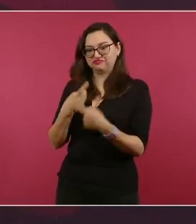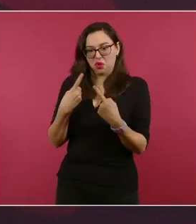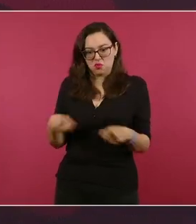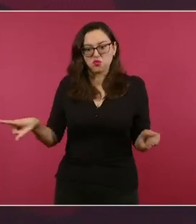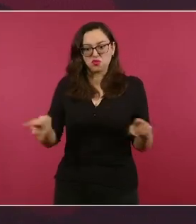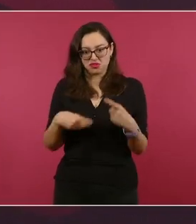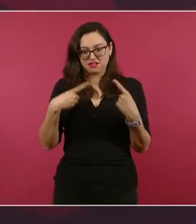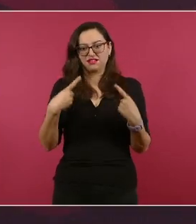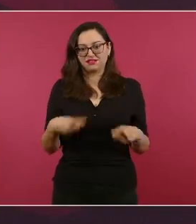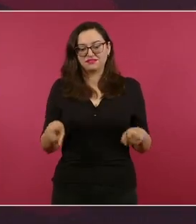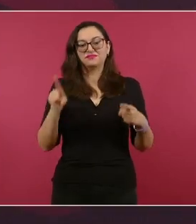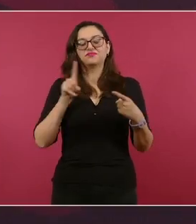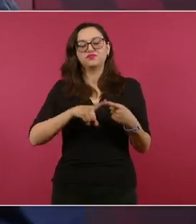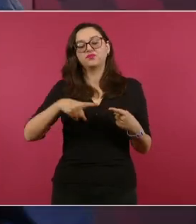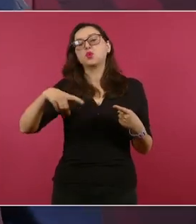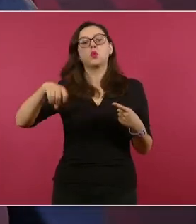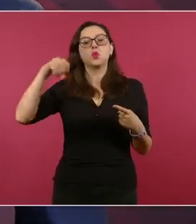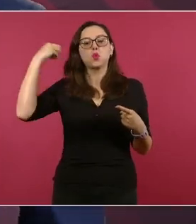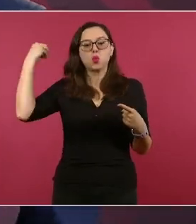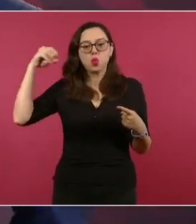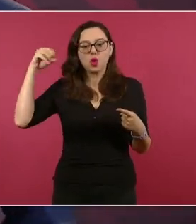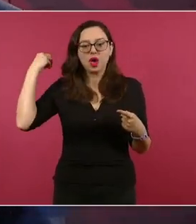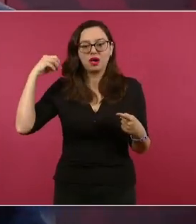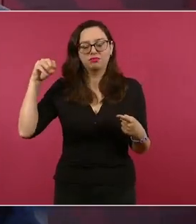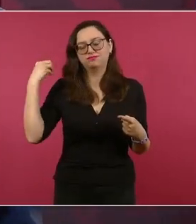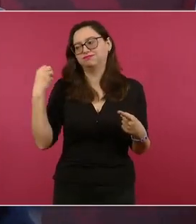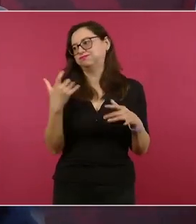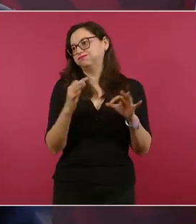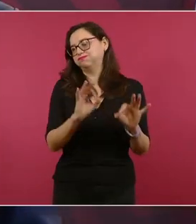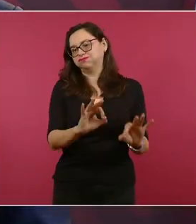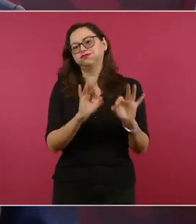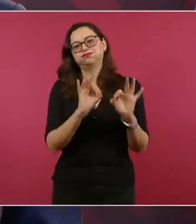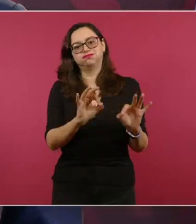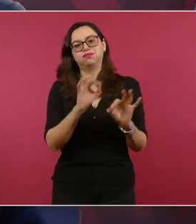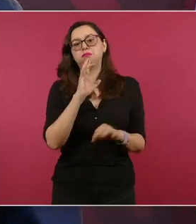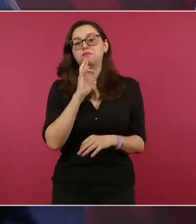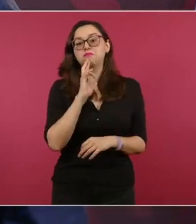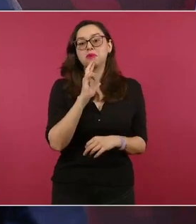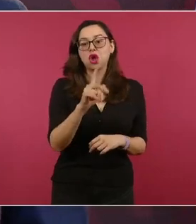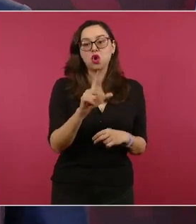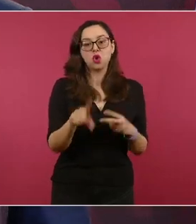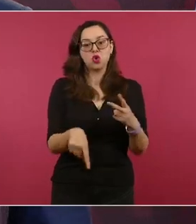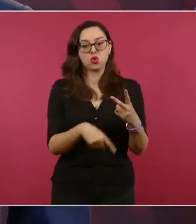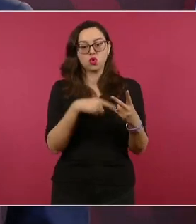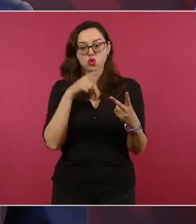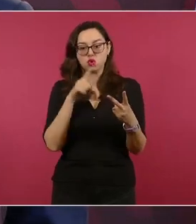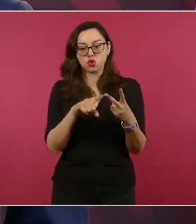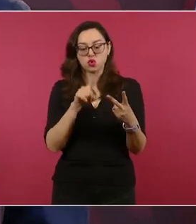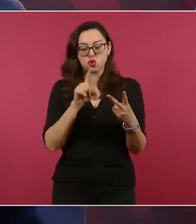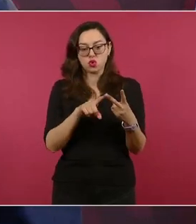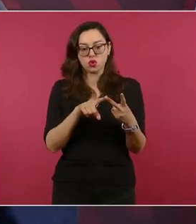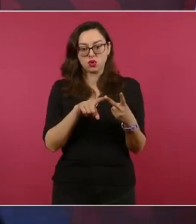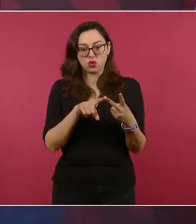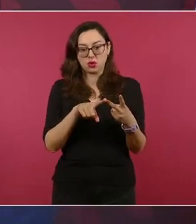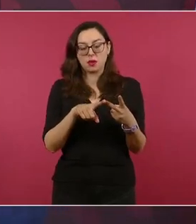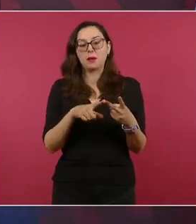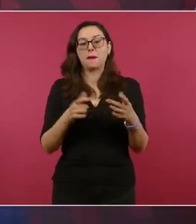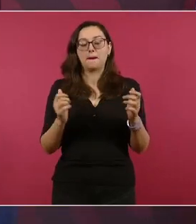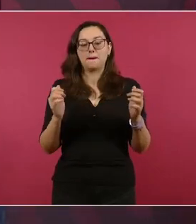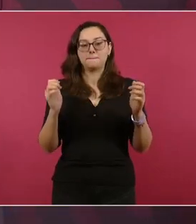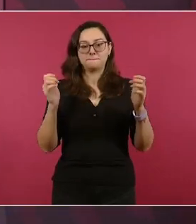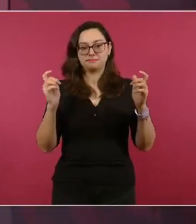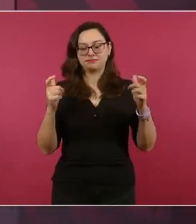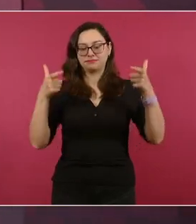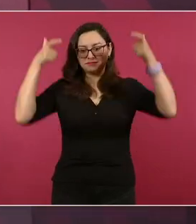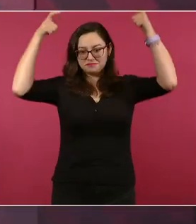están bandas de lo mejor. Luego queremos algo que tenga que ver con mariachi.